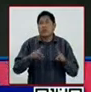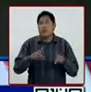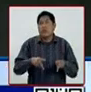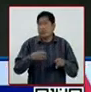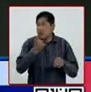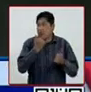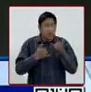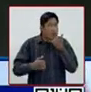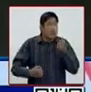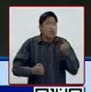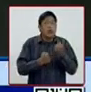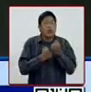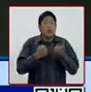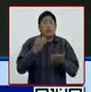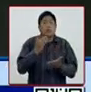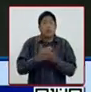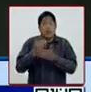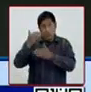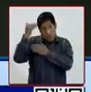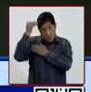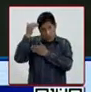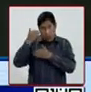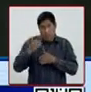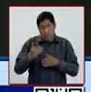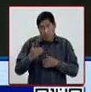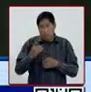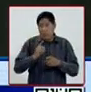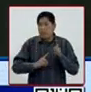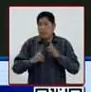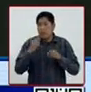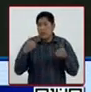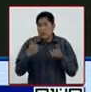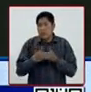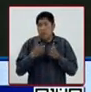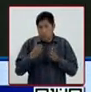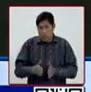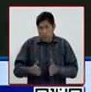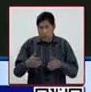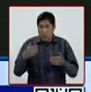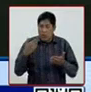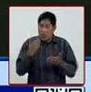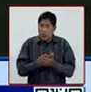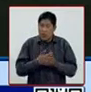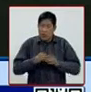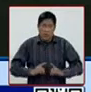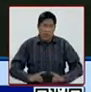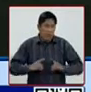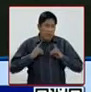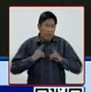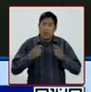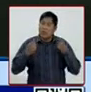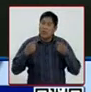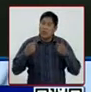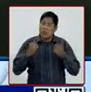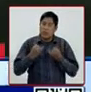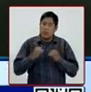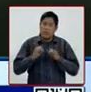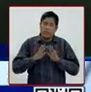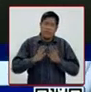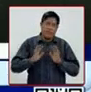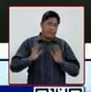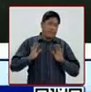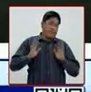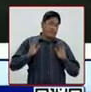las personas que están apoyando el paro Cívico fue donde algunos vecinos que ya estaban llegando a su domicilios intentaron apartarse